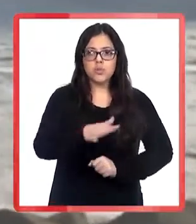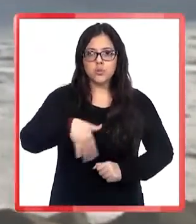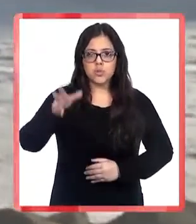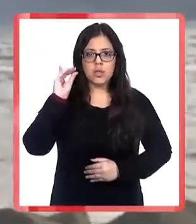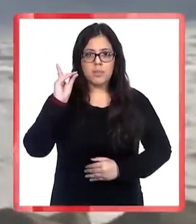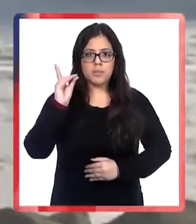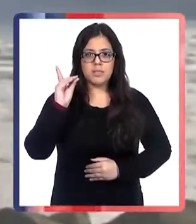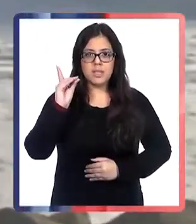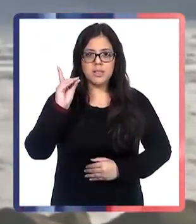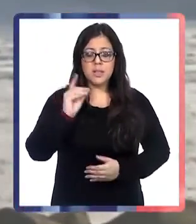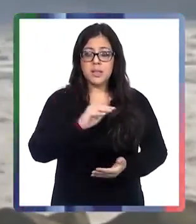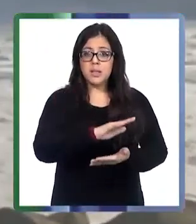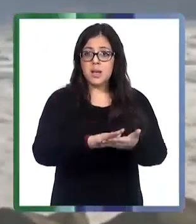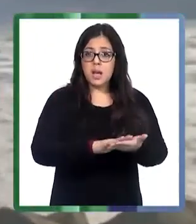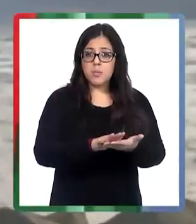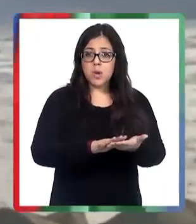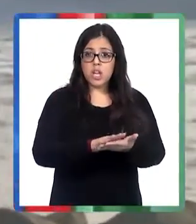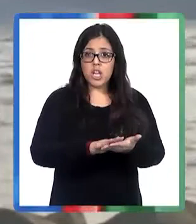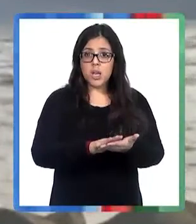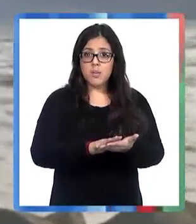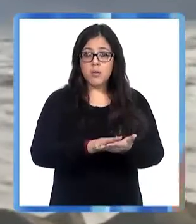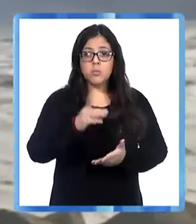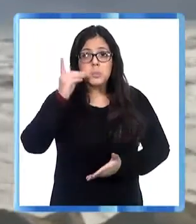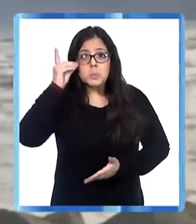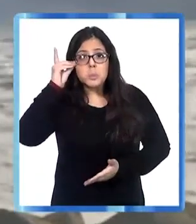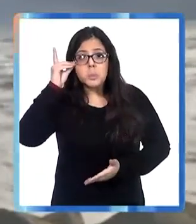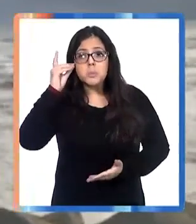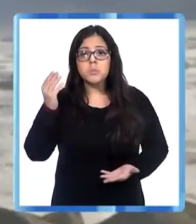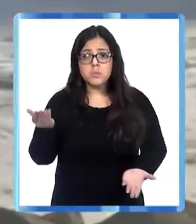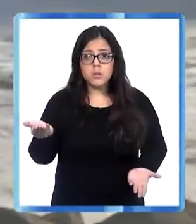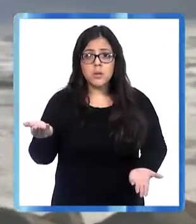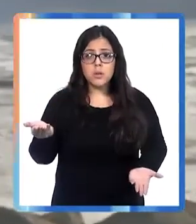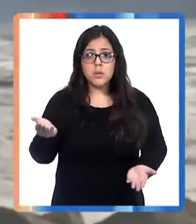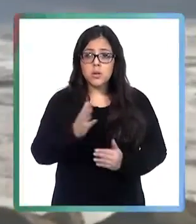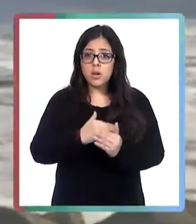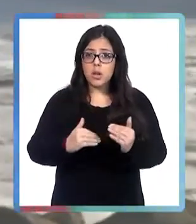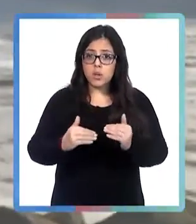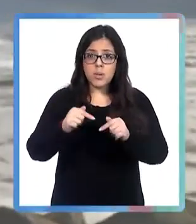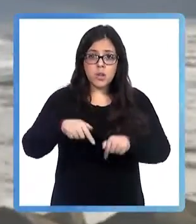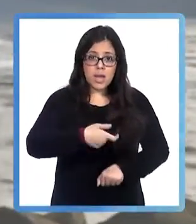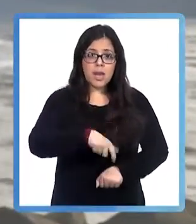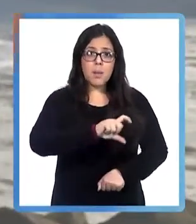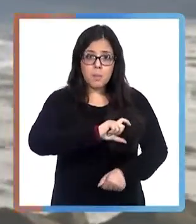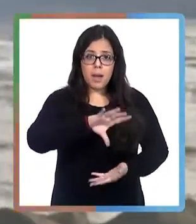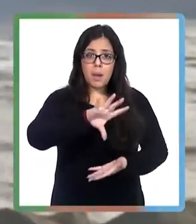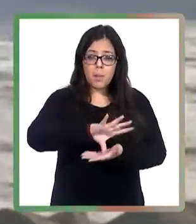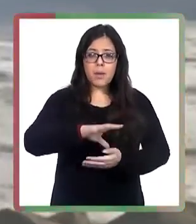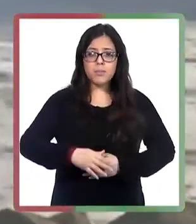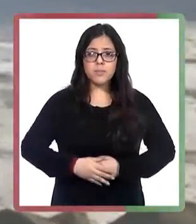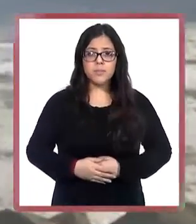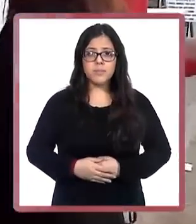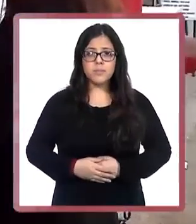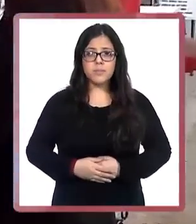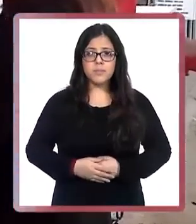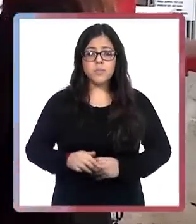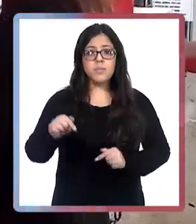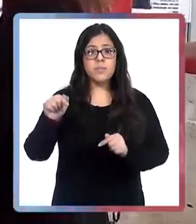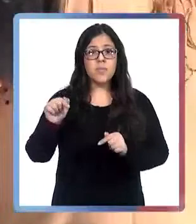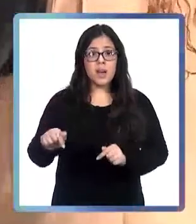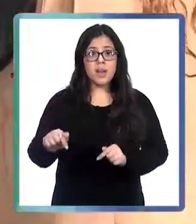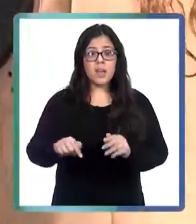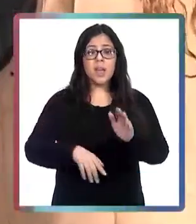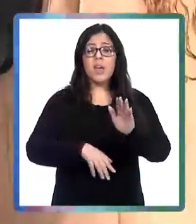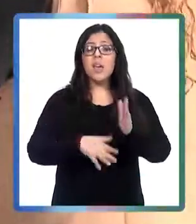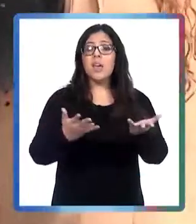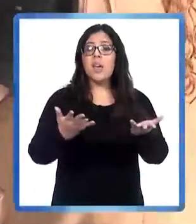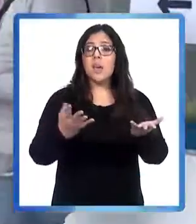de personas en situación de discapacidad, que por ejemplo tienen síndrome de Down, como ocurre hoy día en España. El 4